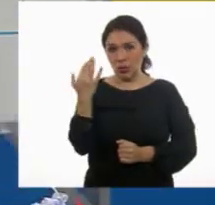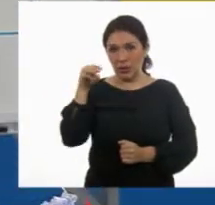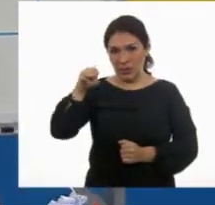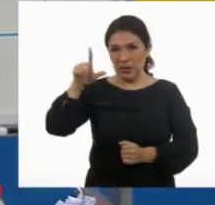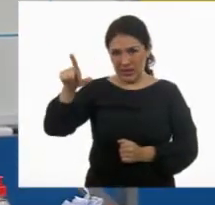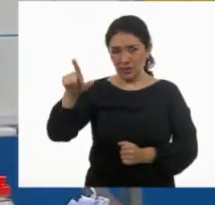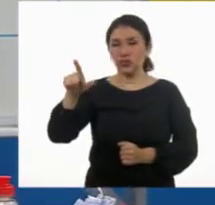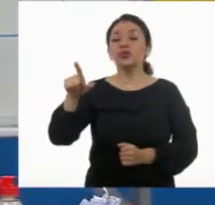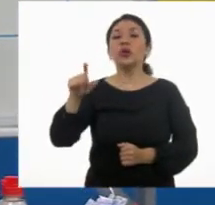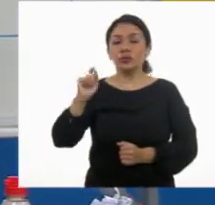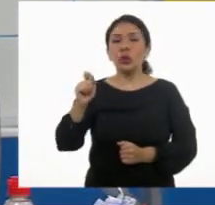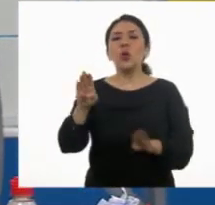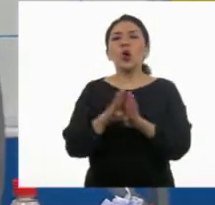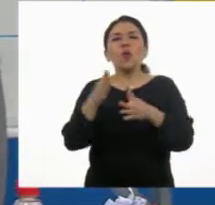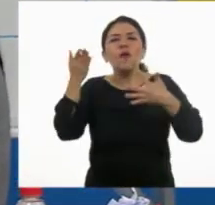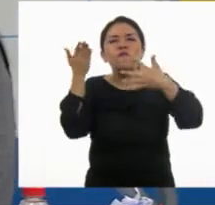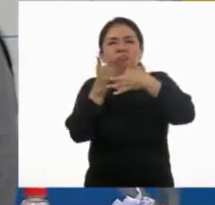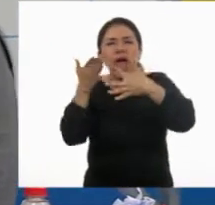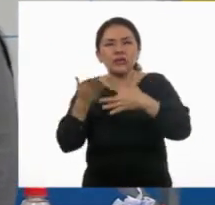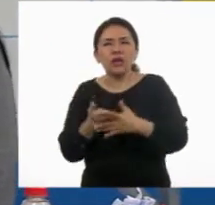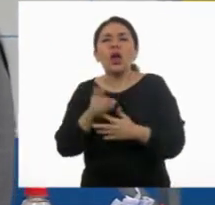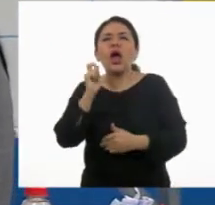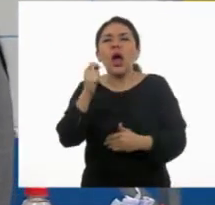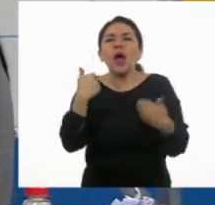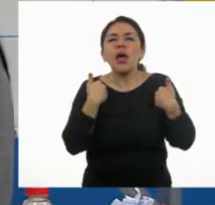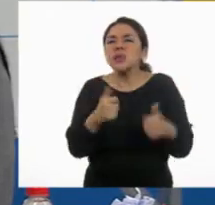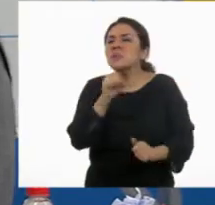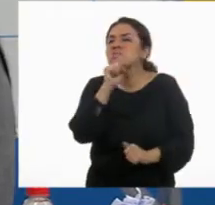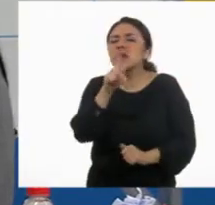mililitros. En fracción es lo mismo que